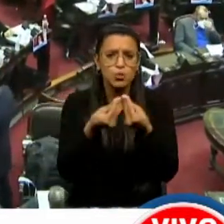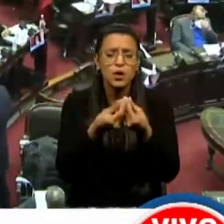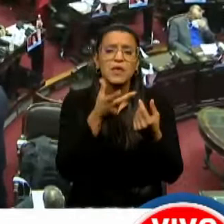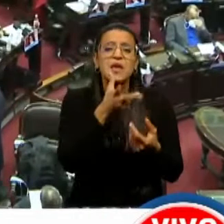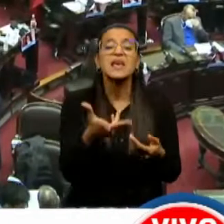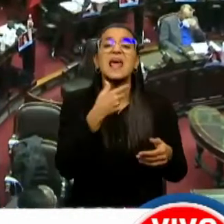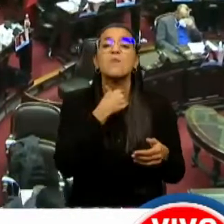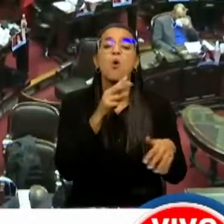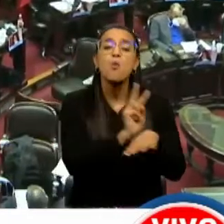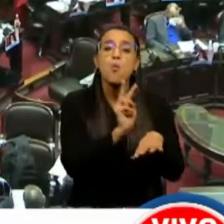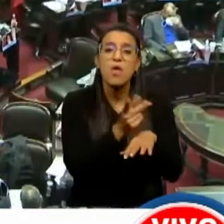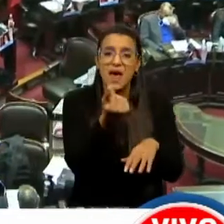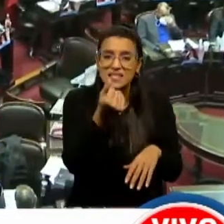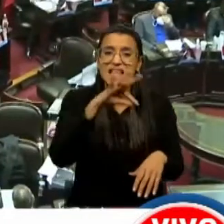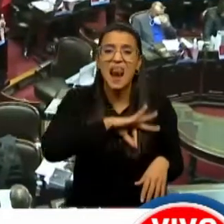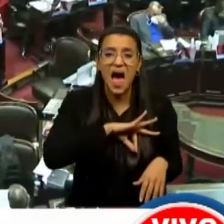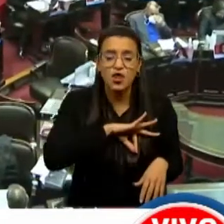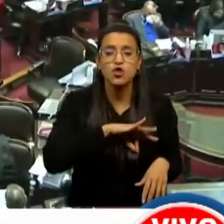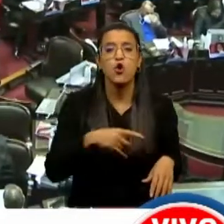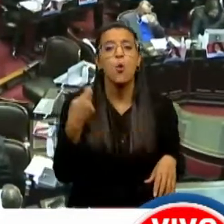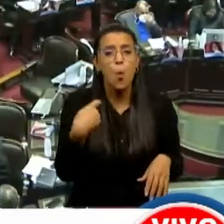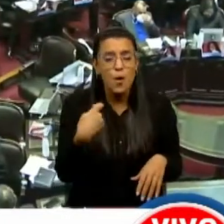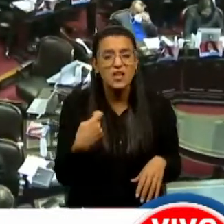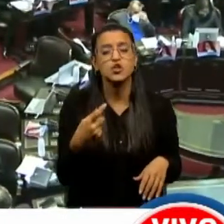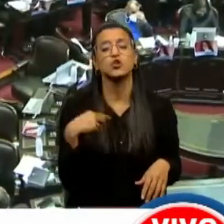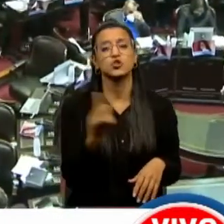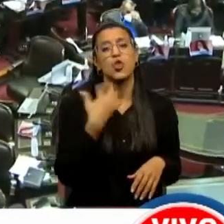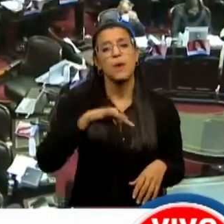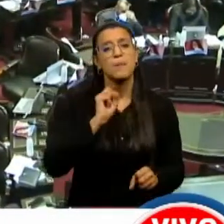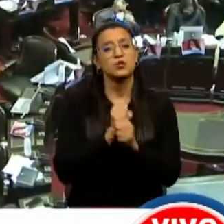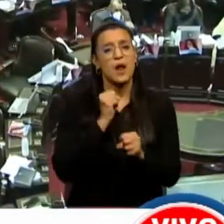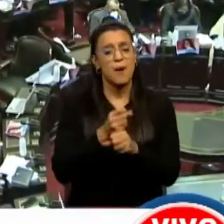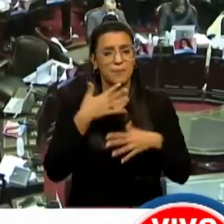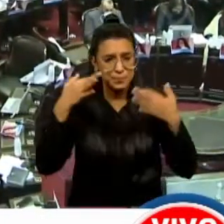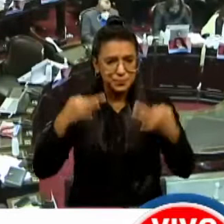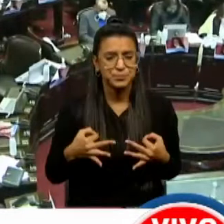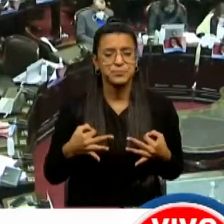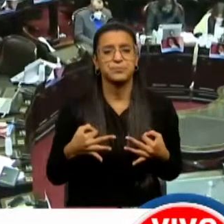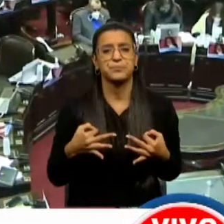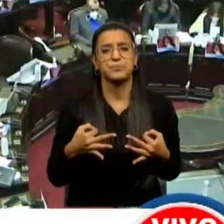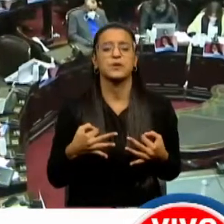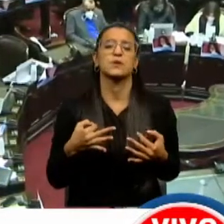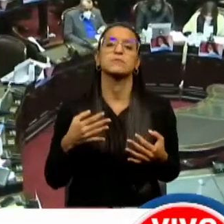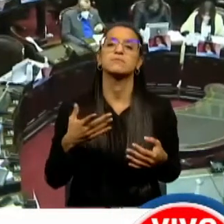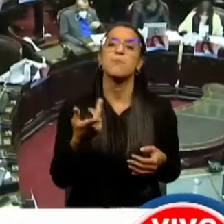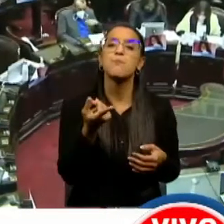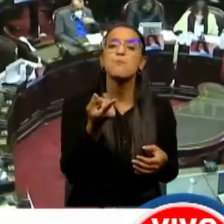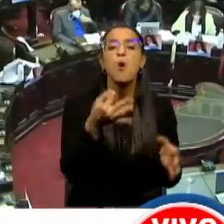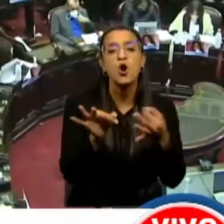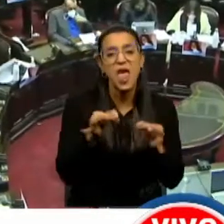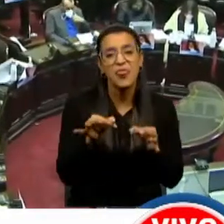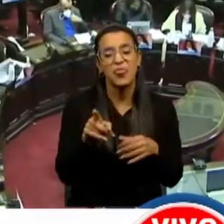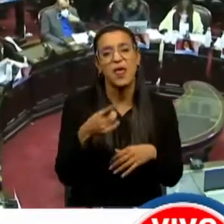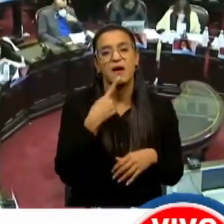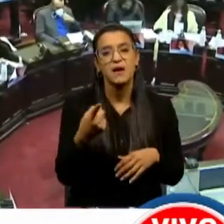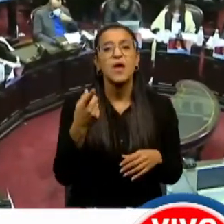poder adquisitivo del salario, de las jubilaciones, tenemos que trabajar realmente en tener una moneda,